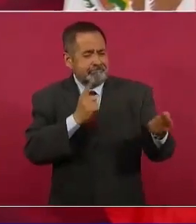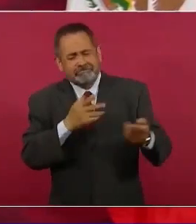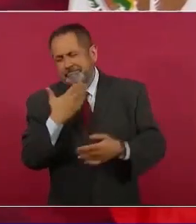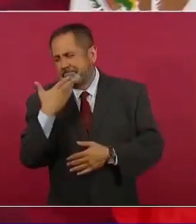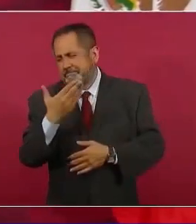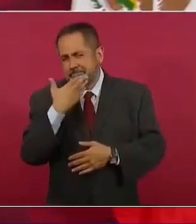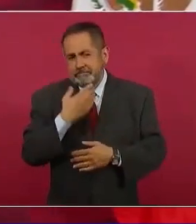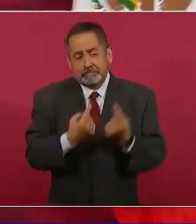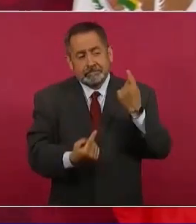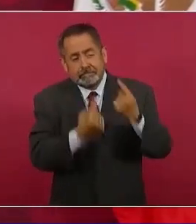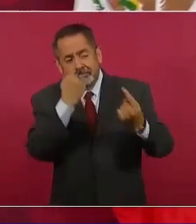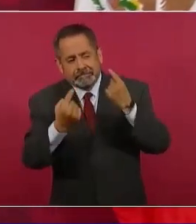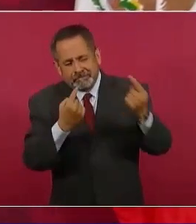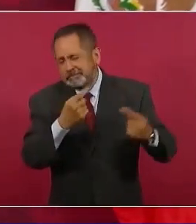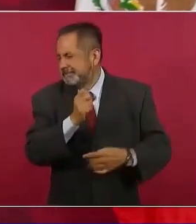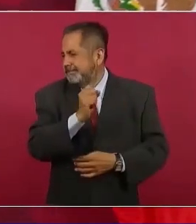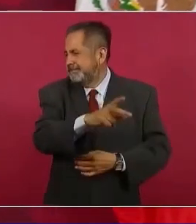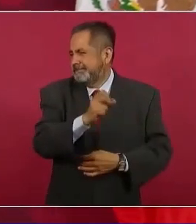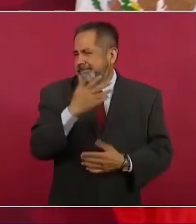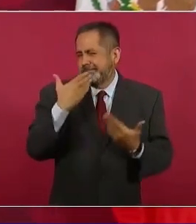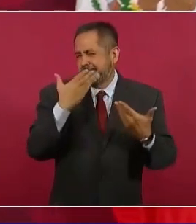y hasta los insultos,